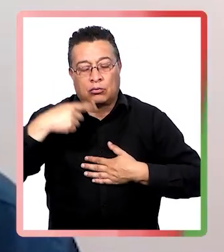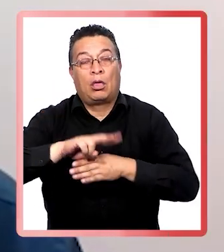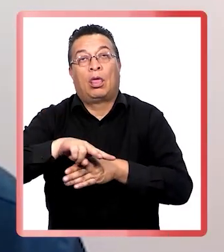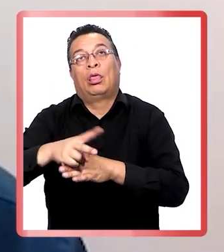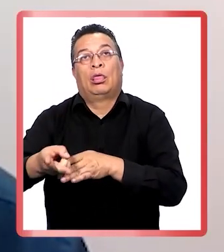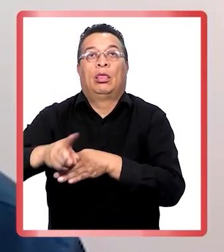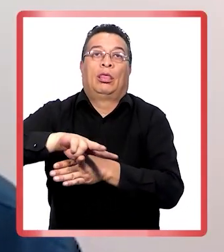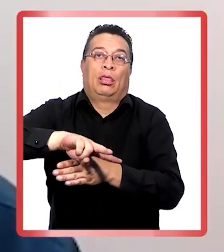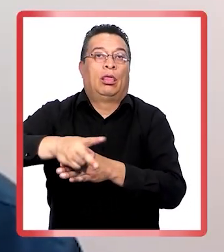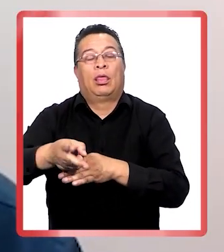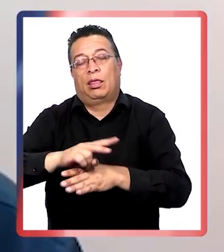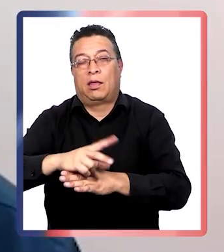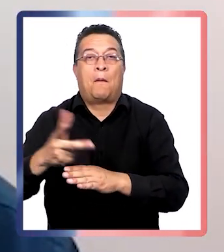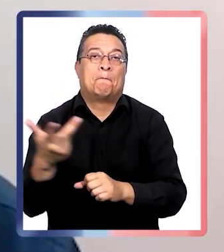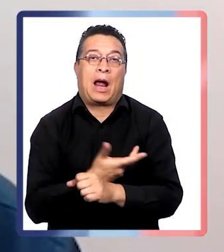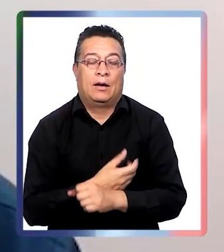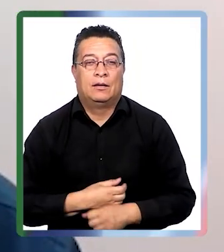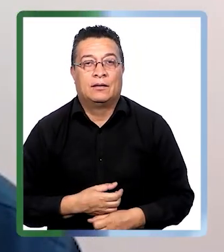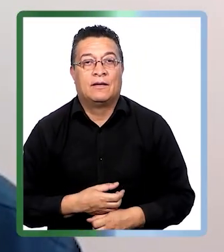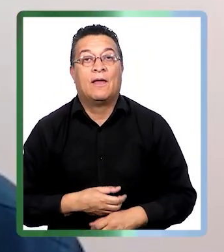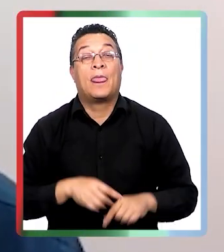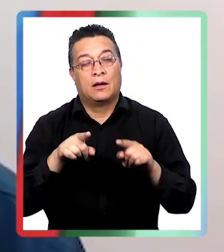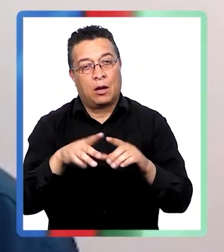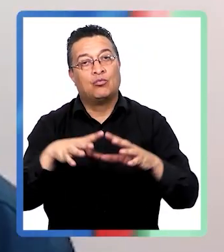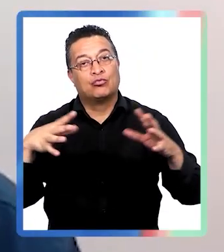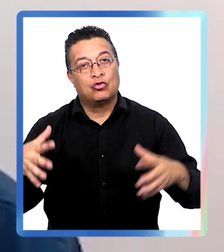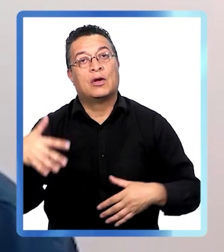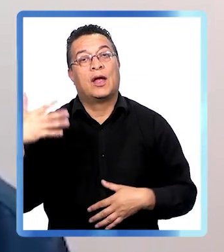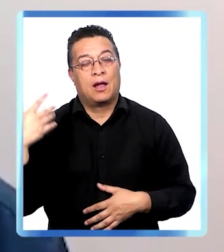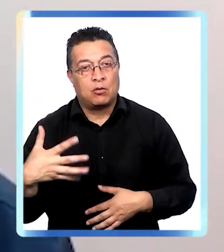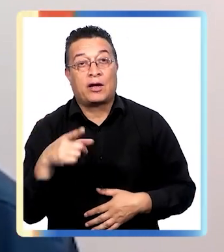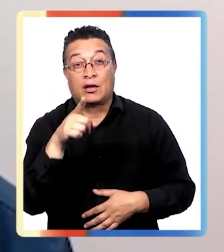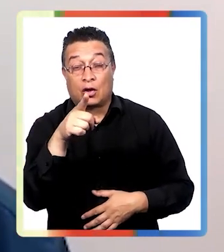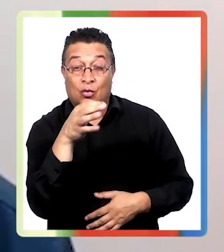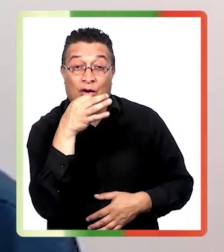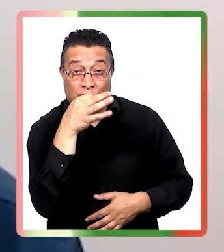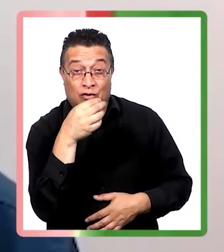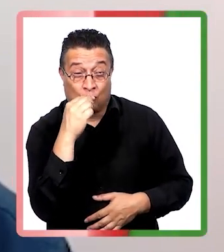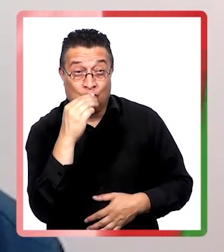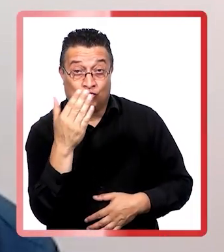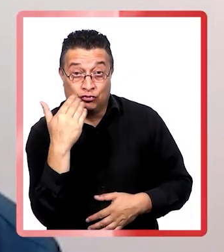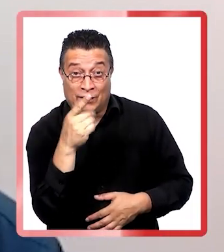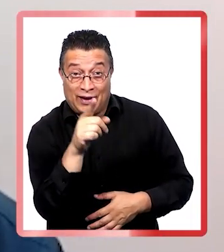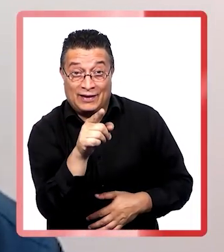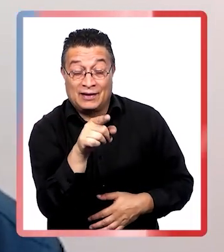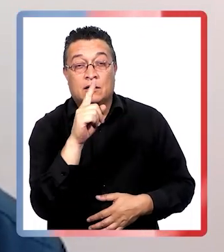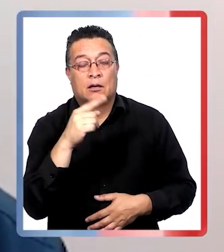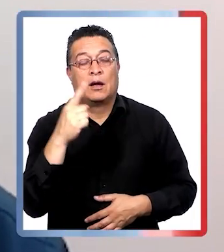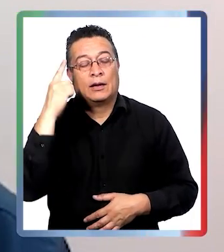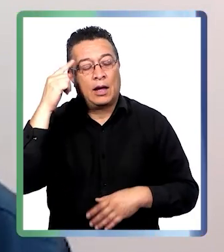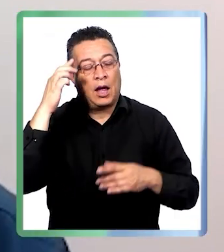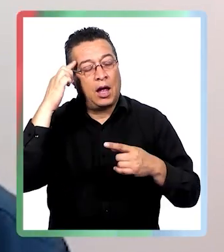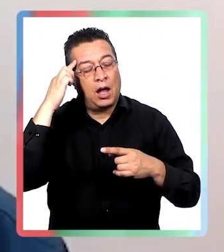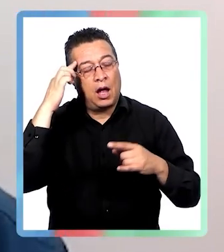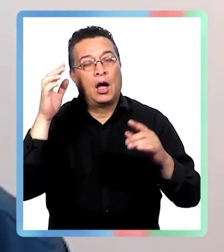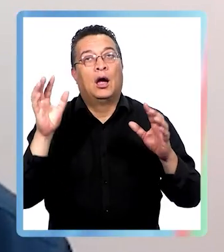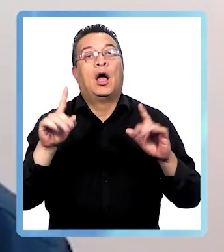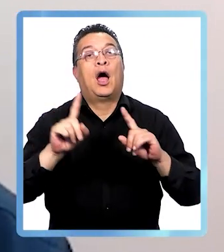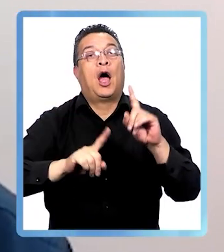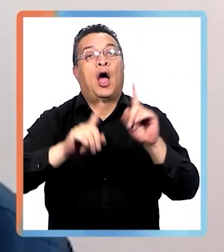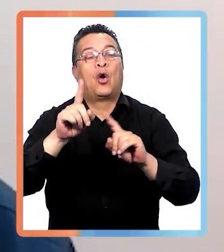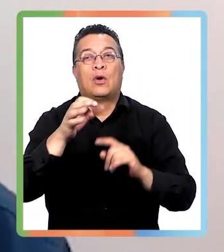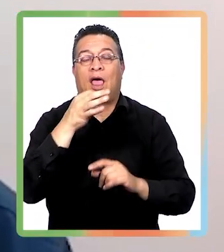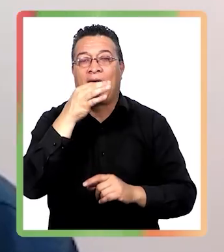alterando el sueño. Así que, y muy importante lo que tú dijiste, un temita, la